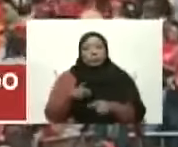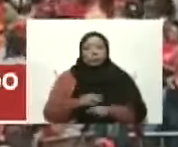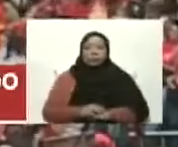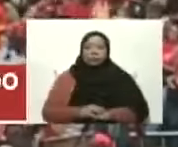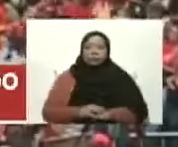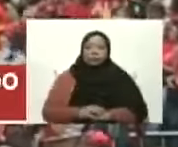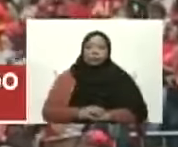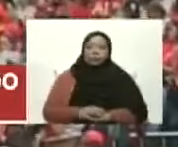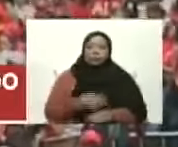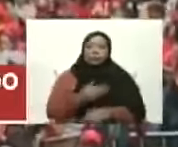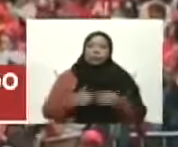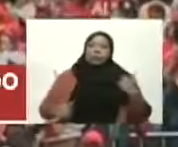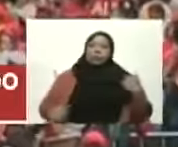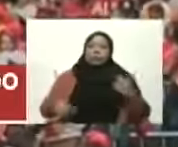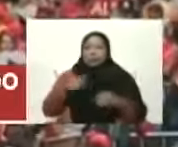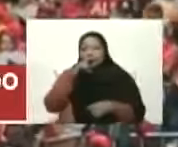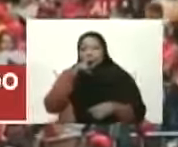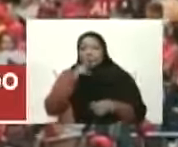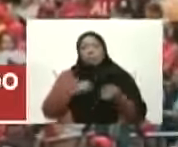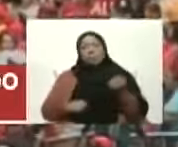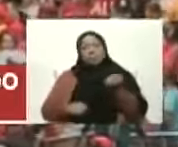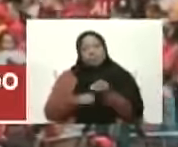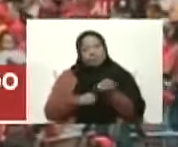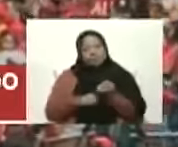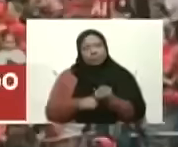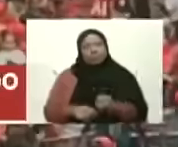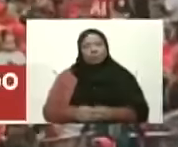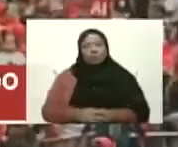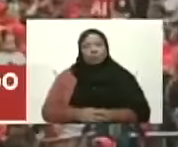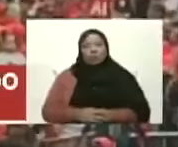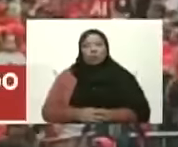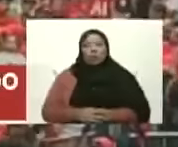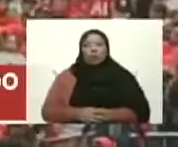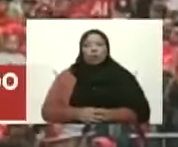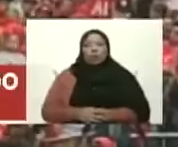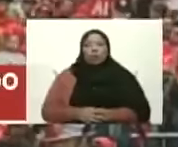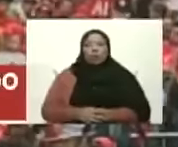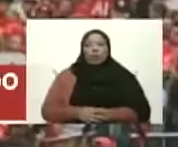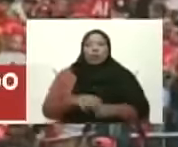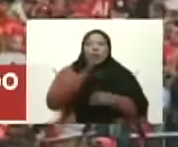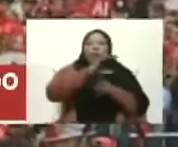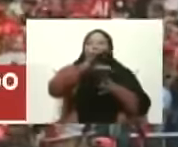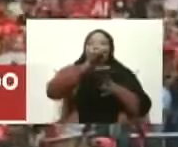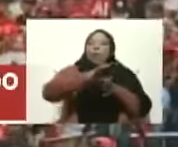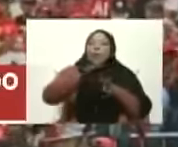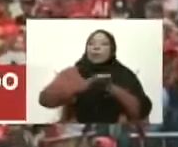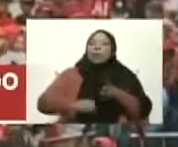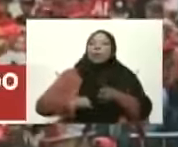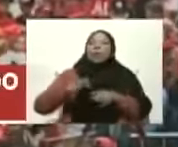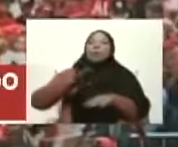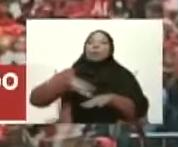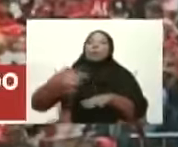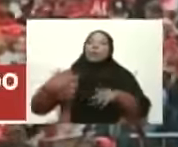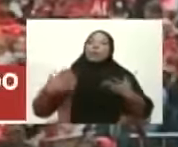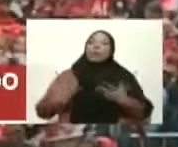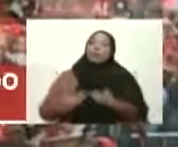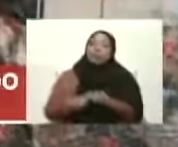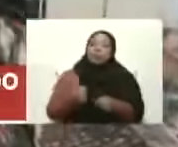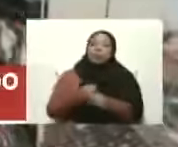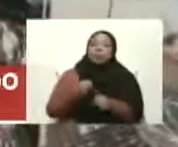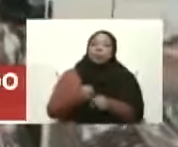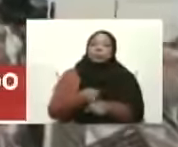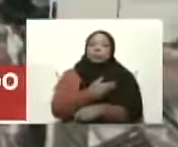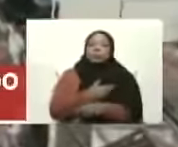el presidente Nicolás Maduro. Han destacado las diferentes características de él, porque acompañan